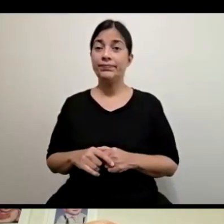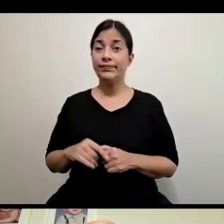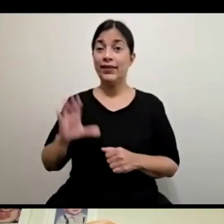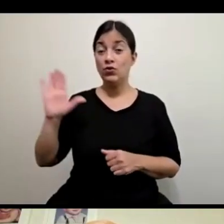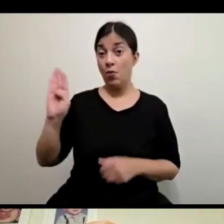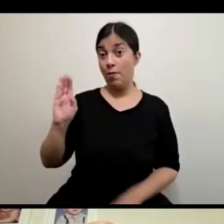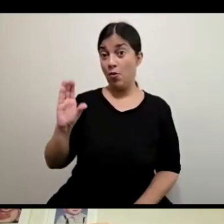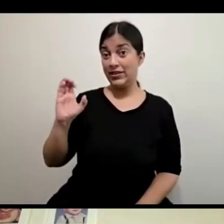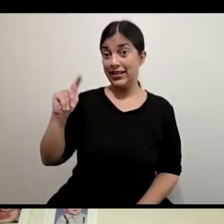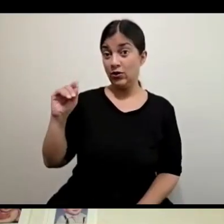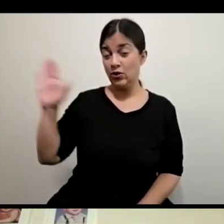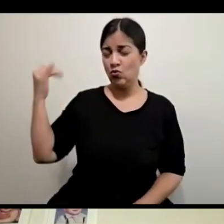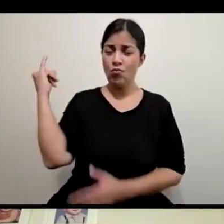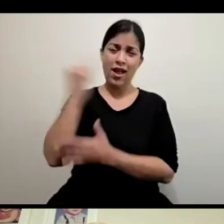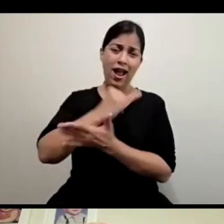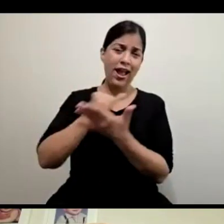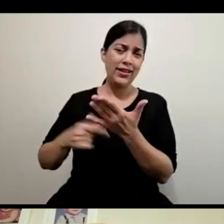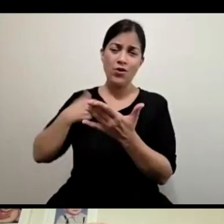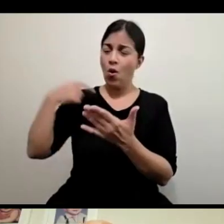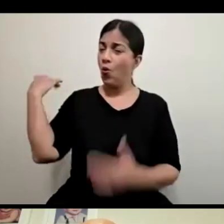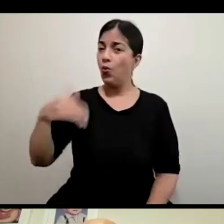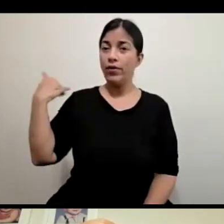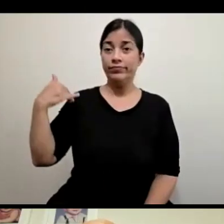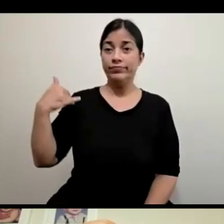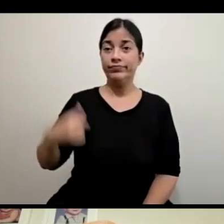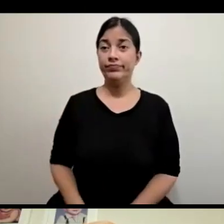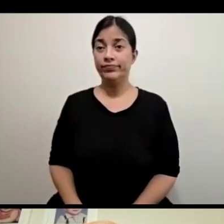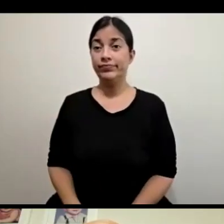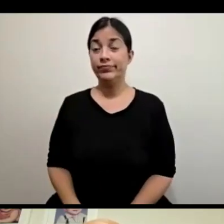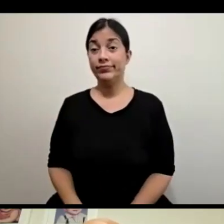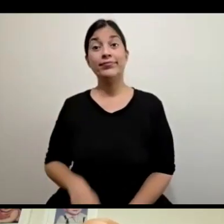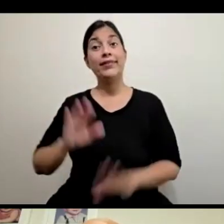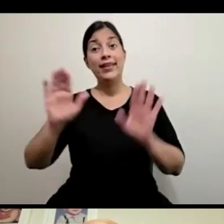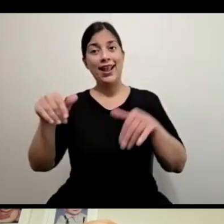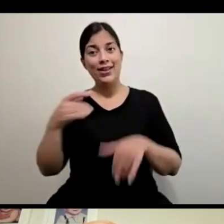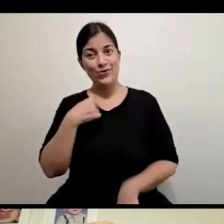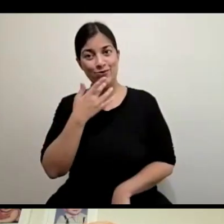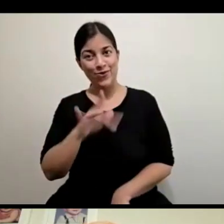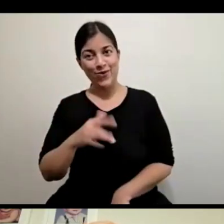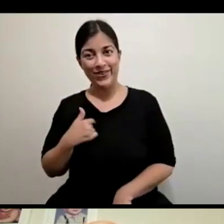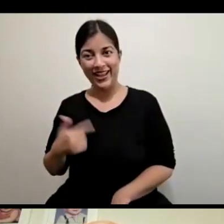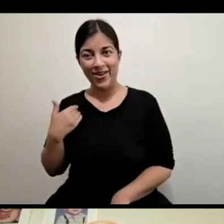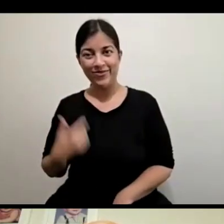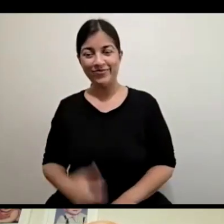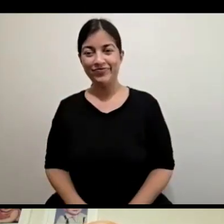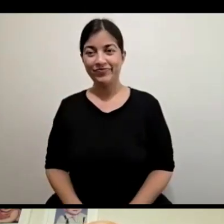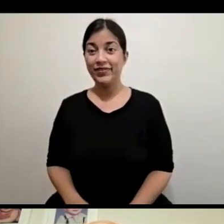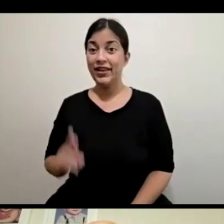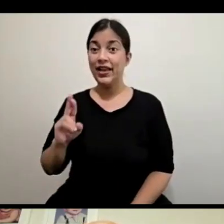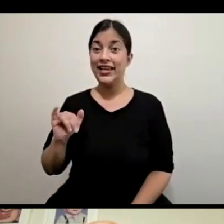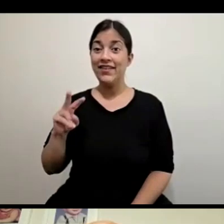obras de arte que me dejaron. Y entonces miren qué cosa, qué suerte yo tengo. Ajá. Rivero